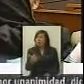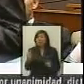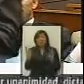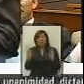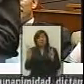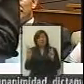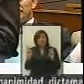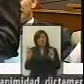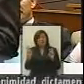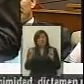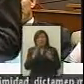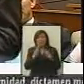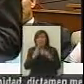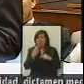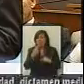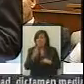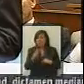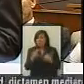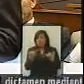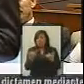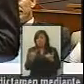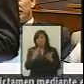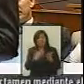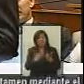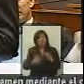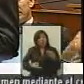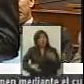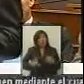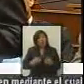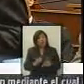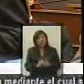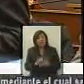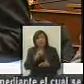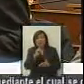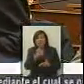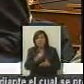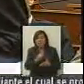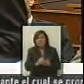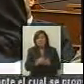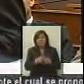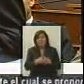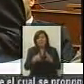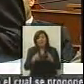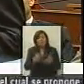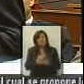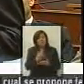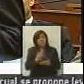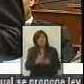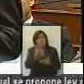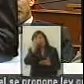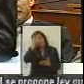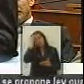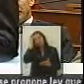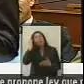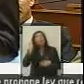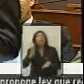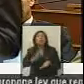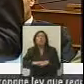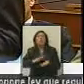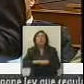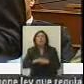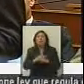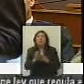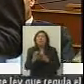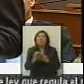que este gobierno viene atendiendo a través de los operadores de justicia es el gran problema que se tiene en el país sobre la violencia familiar,